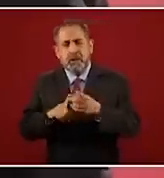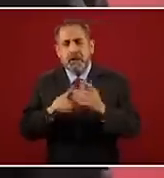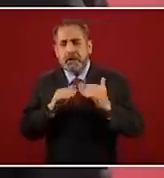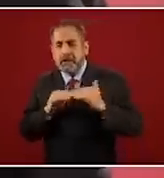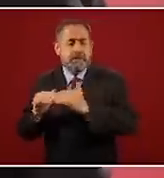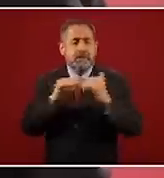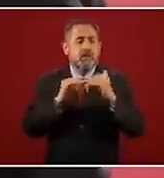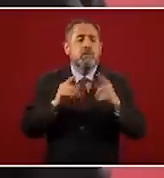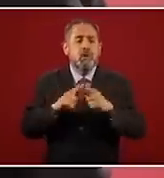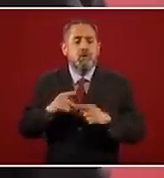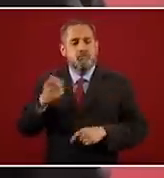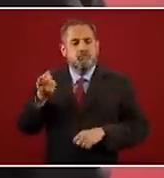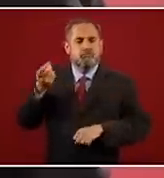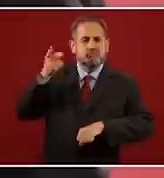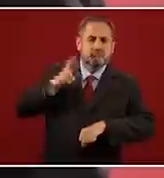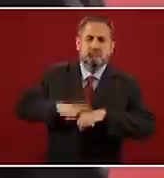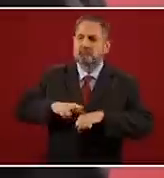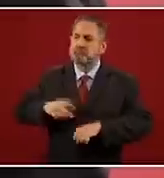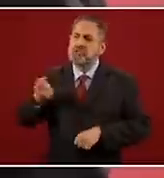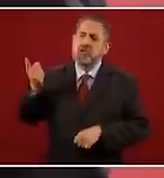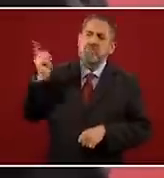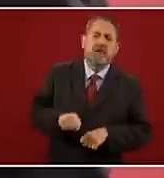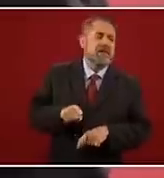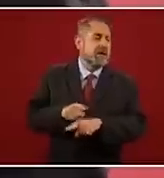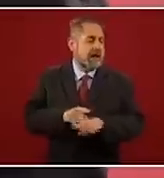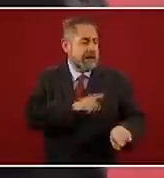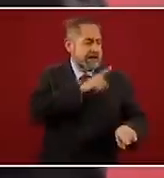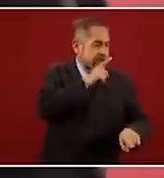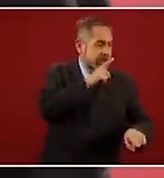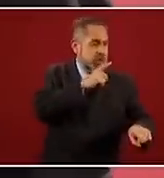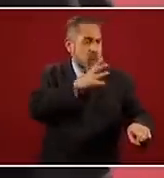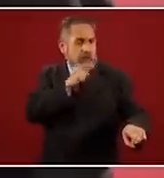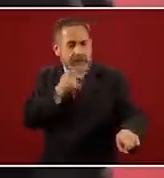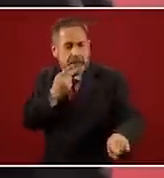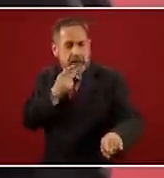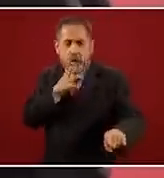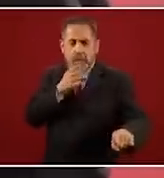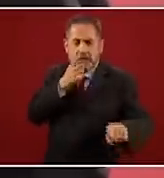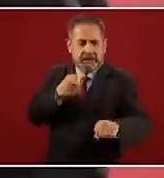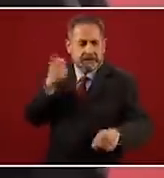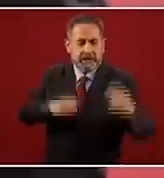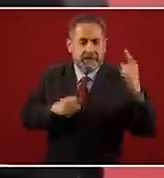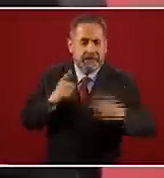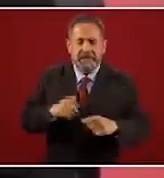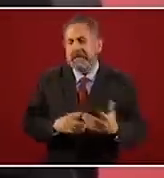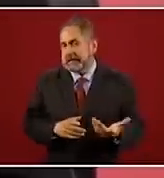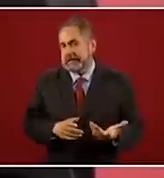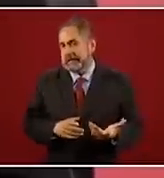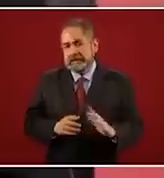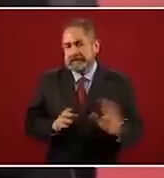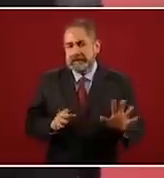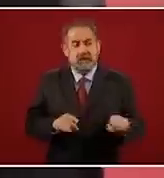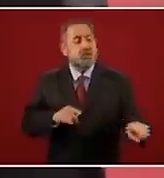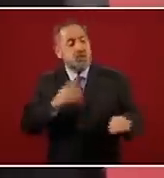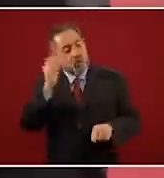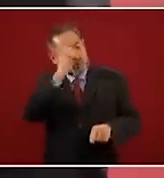las dictaduras, que no se puede hablar, no se puede criticar, no se puede